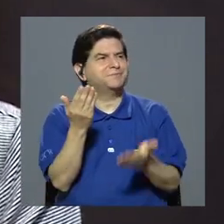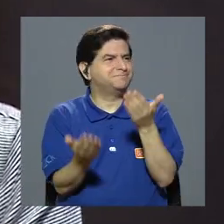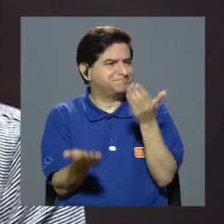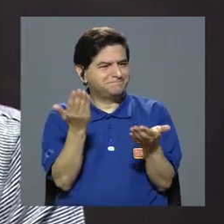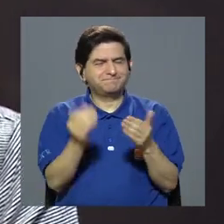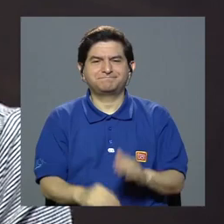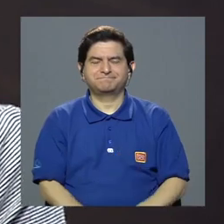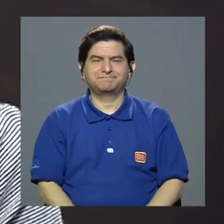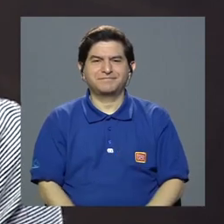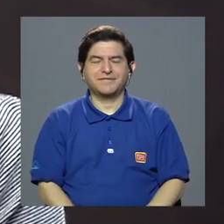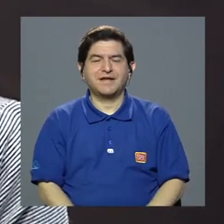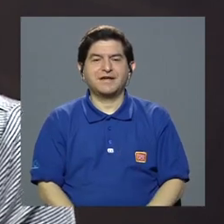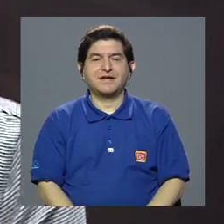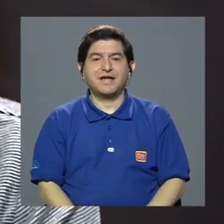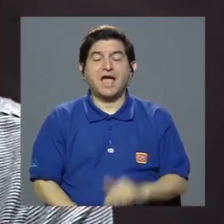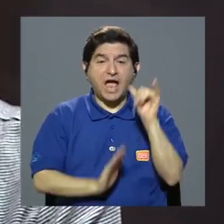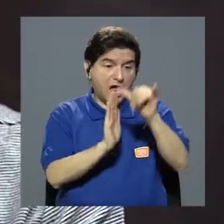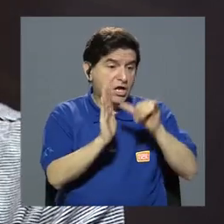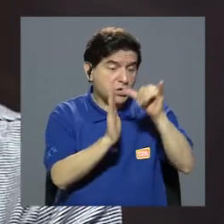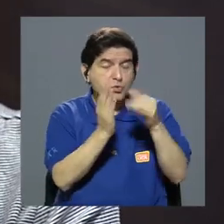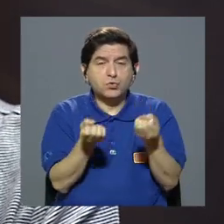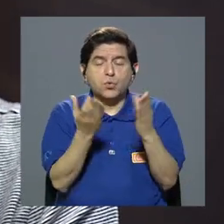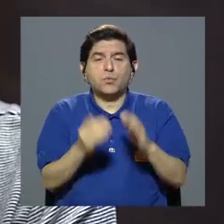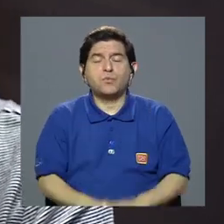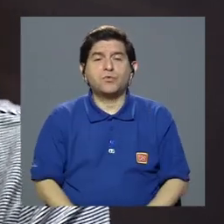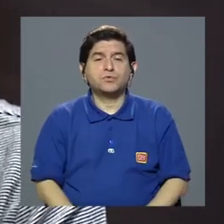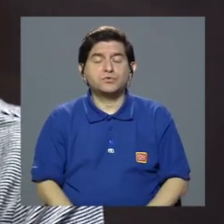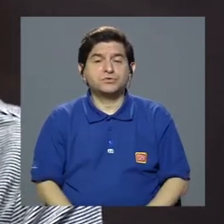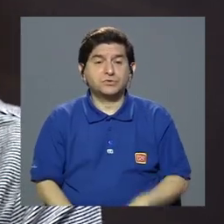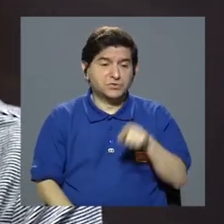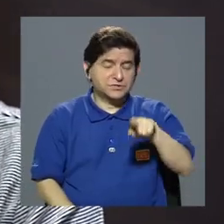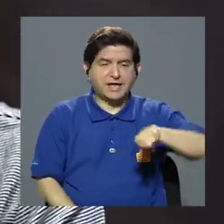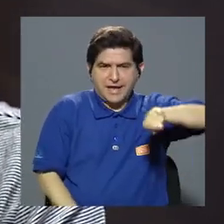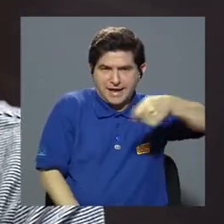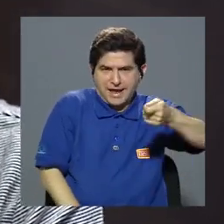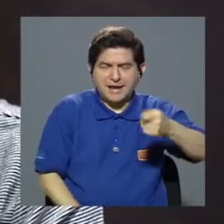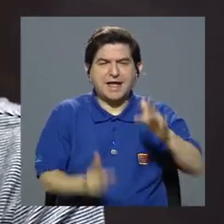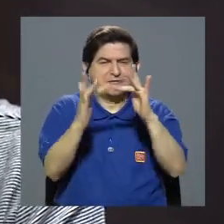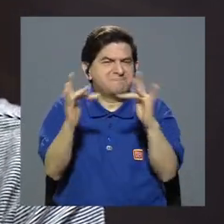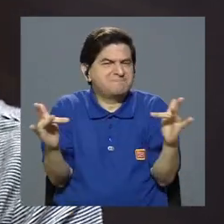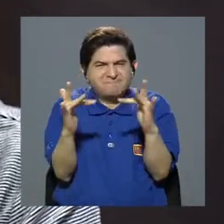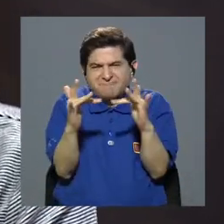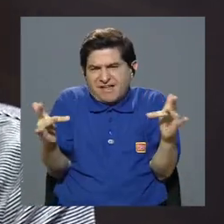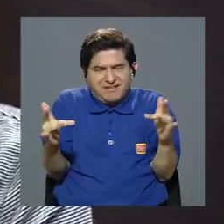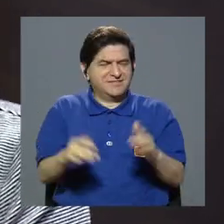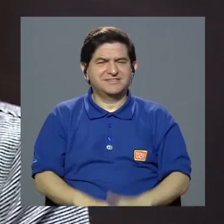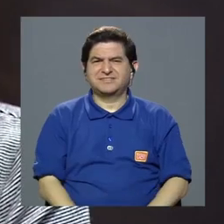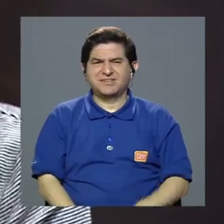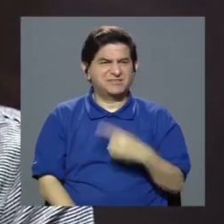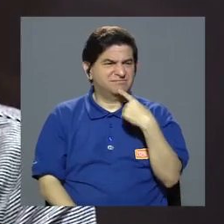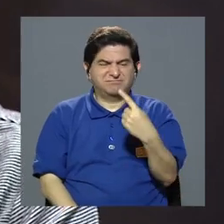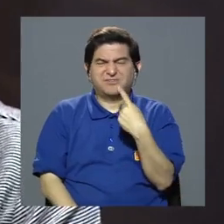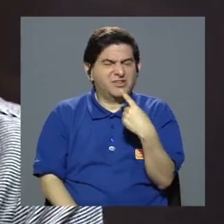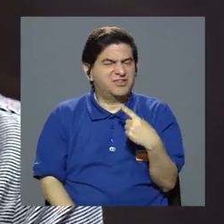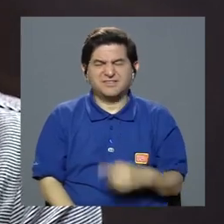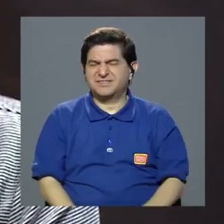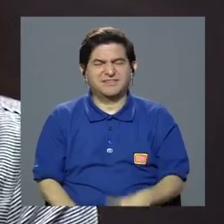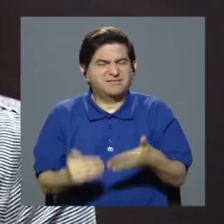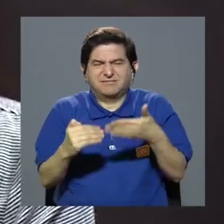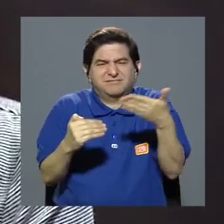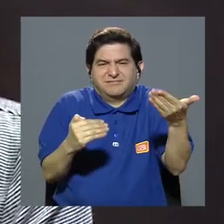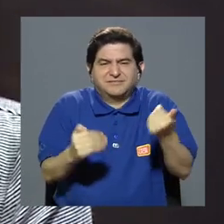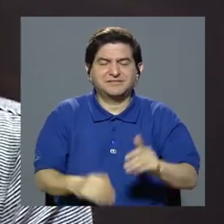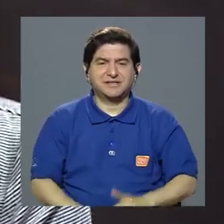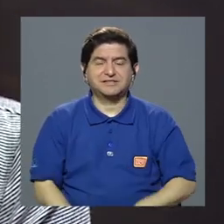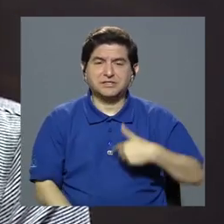por ejemplo en youtube hay muchos canales que realmente son como muy vacíos que no dicen mucho